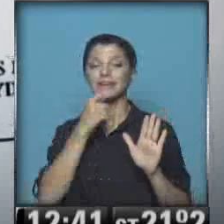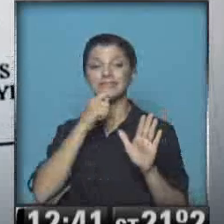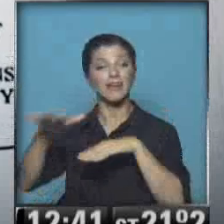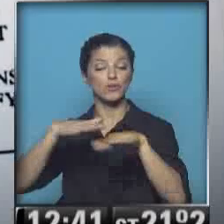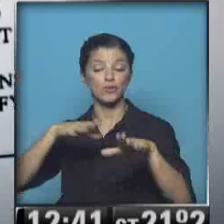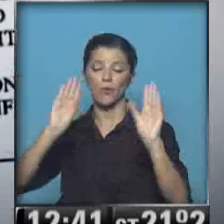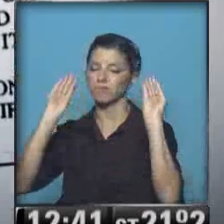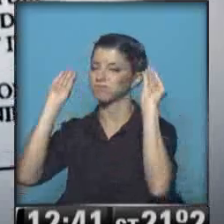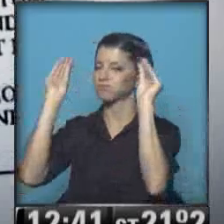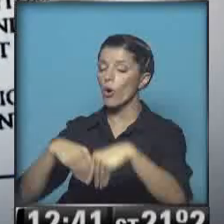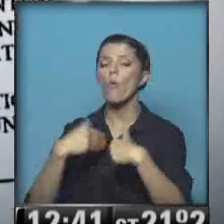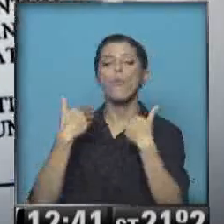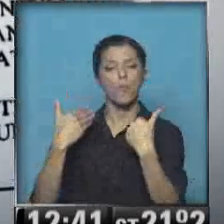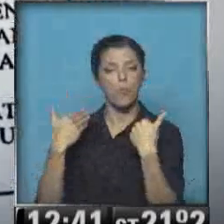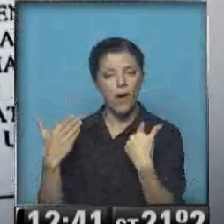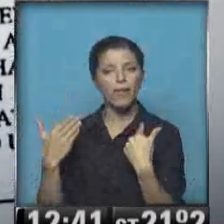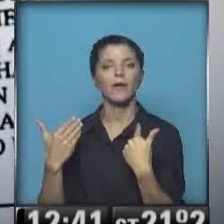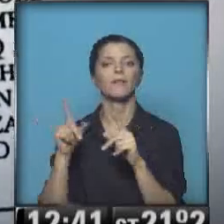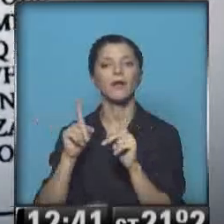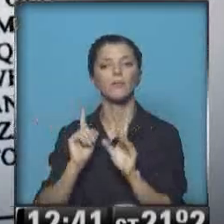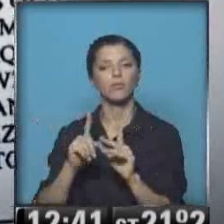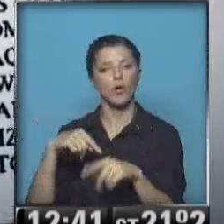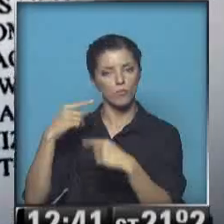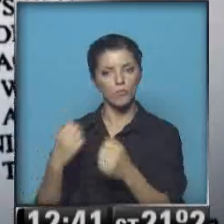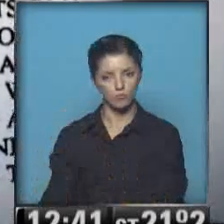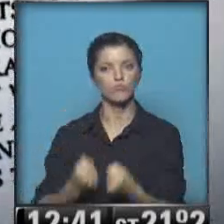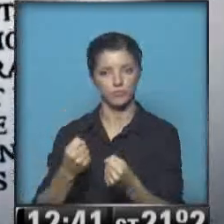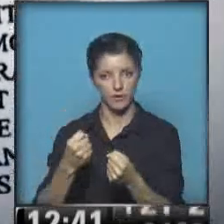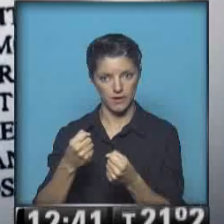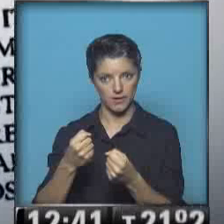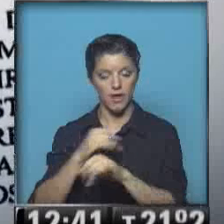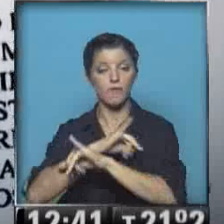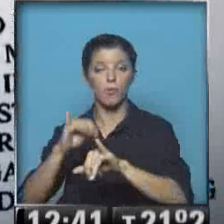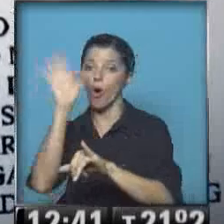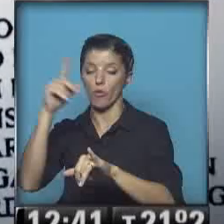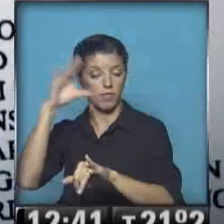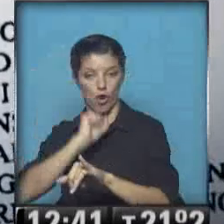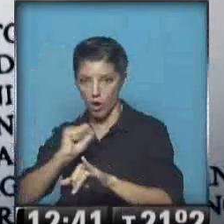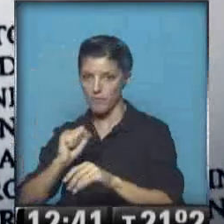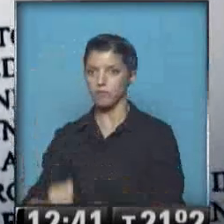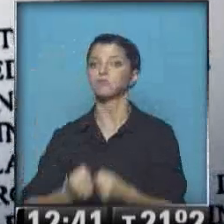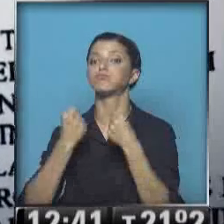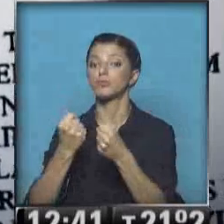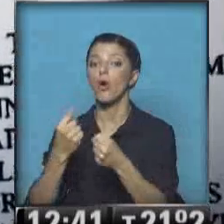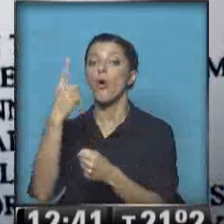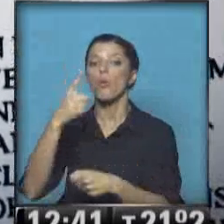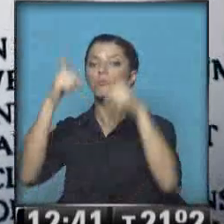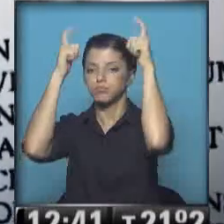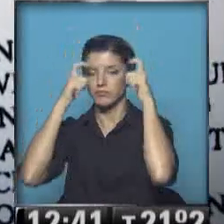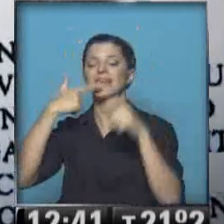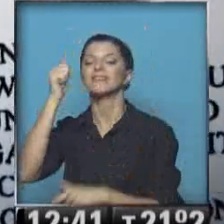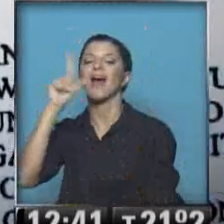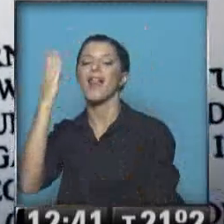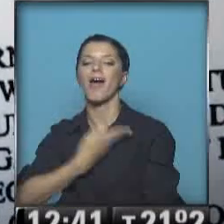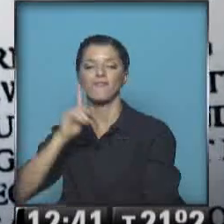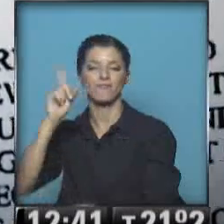desmorona existe la posibilidad de estable era declarada o de facto un principado salafista en el